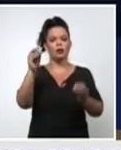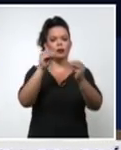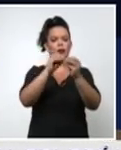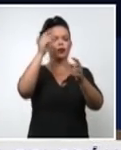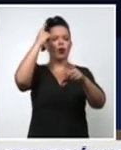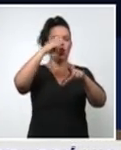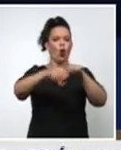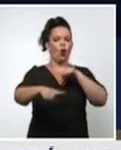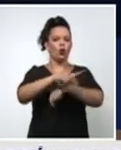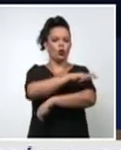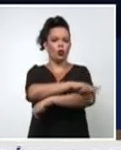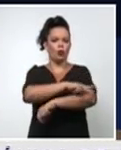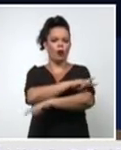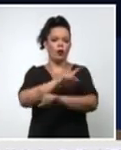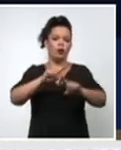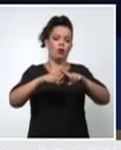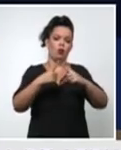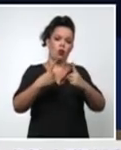ayer diagnosticados,